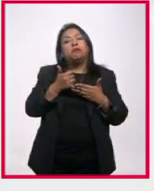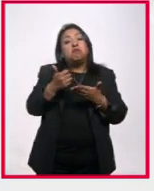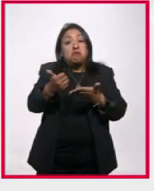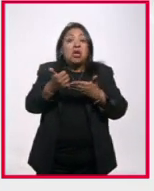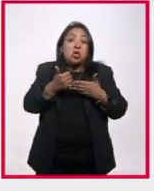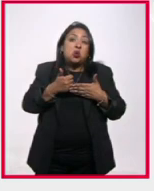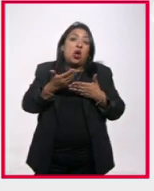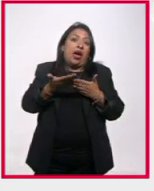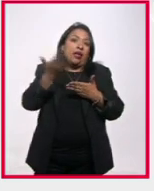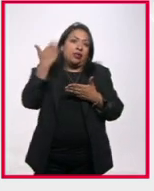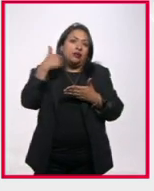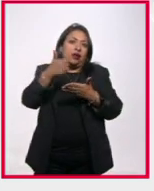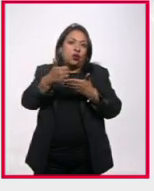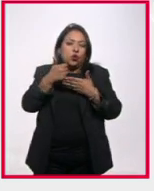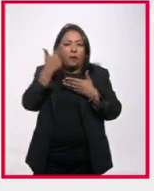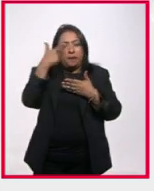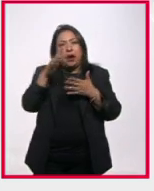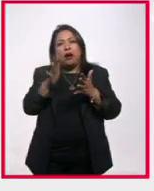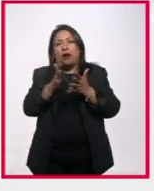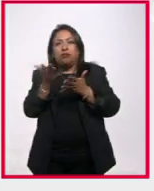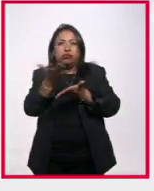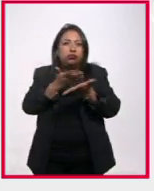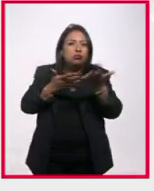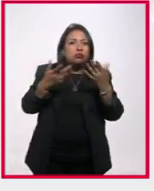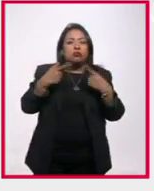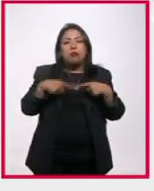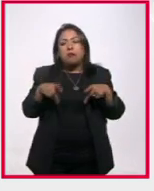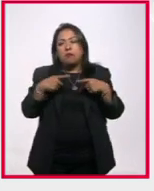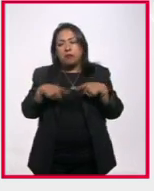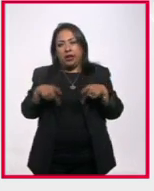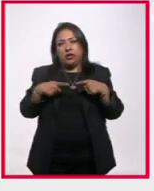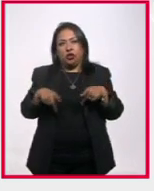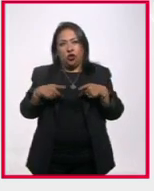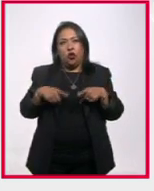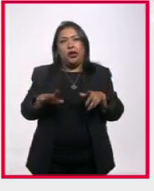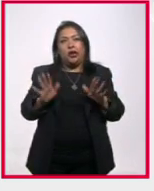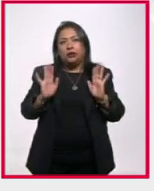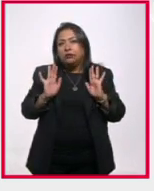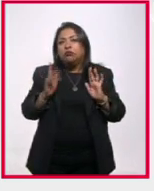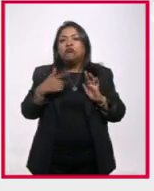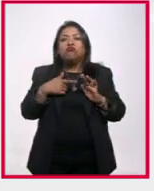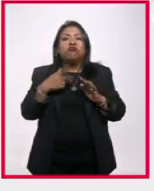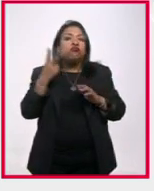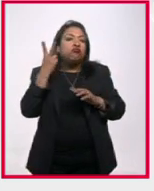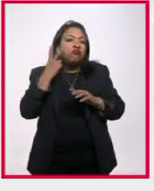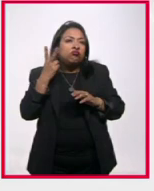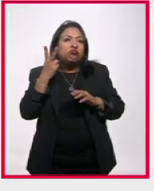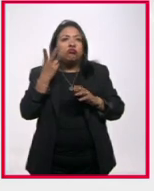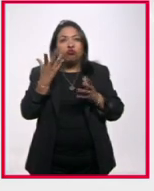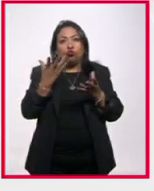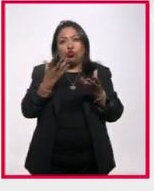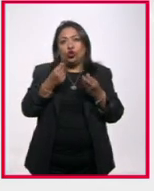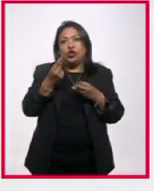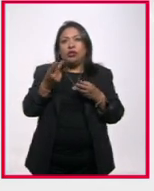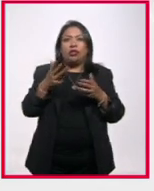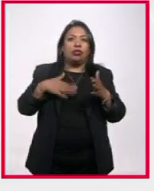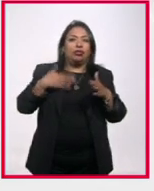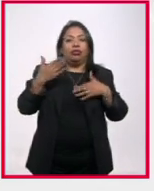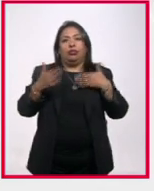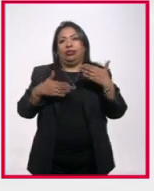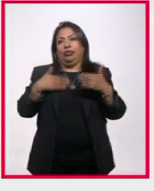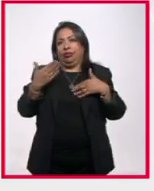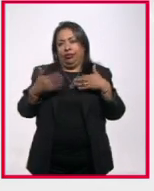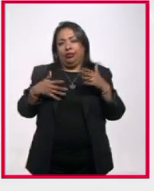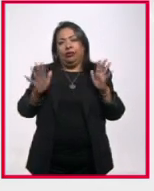me ayudó a esa parte de interacción con la gente que me estuviera escuchando, porque pues hay mucho de eso, de animación y todo,